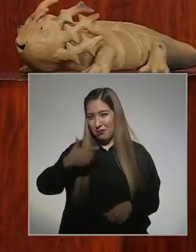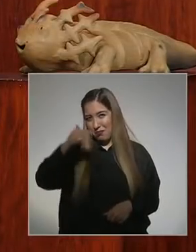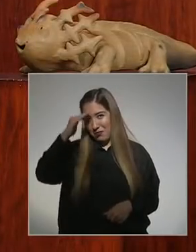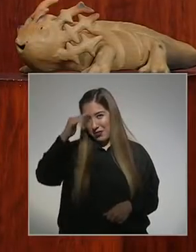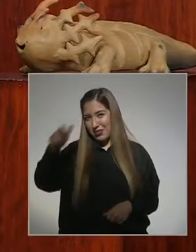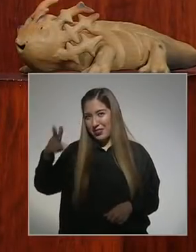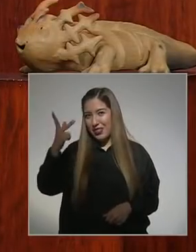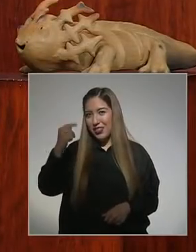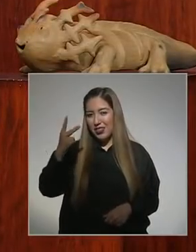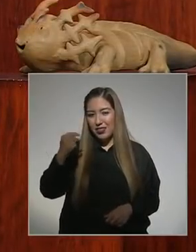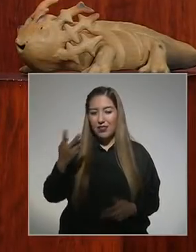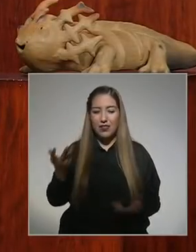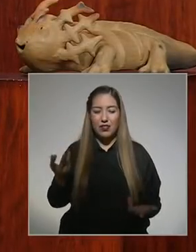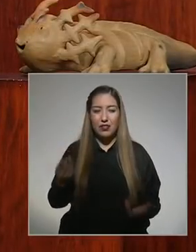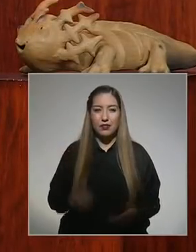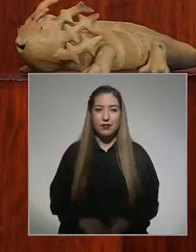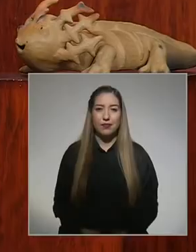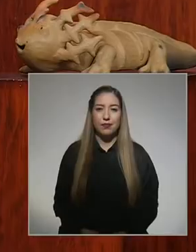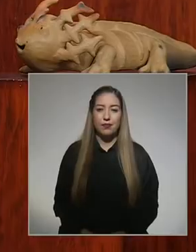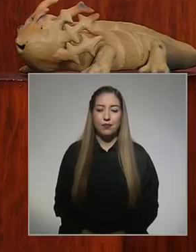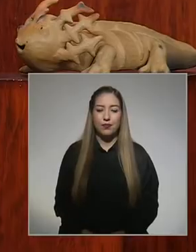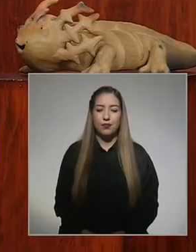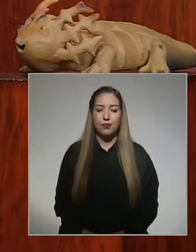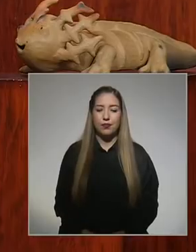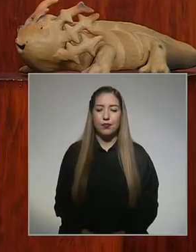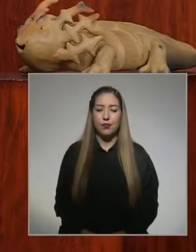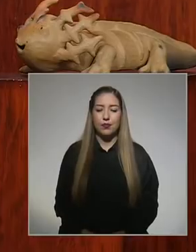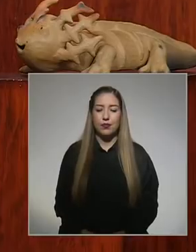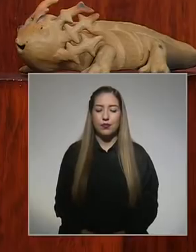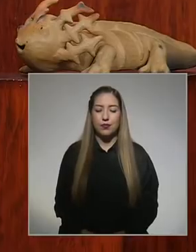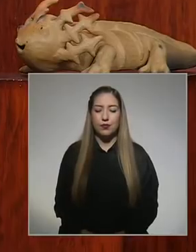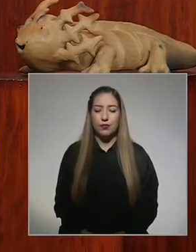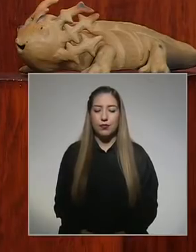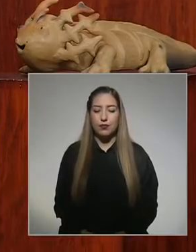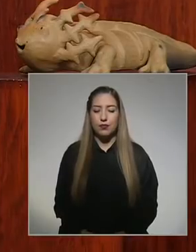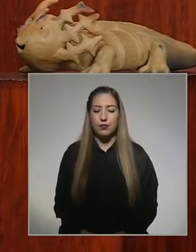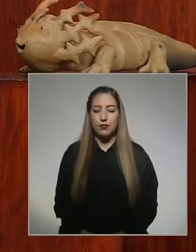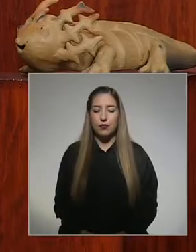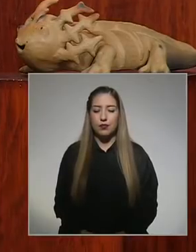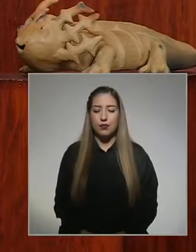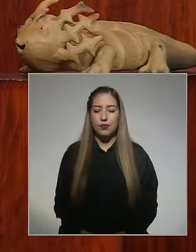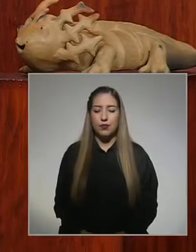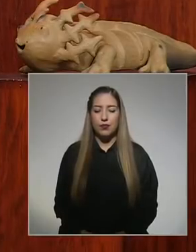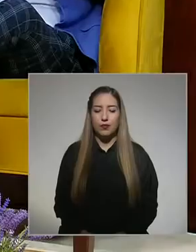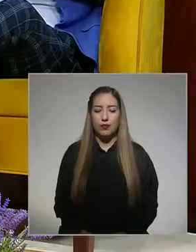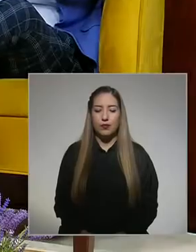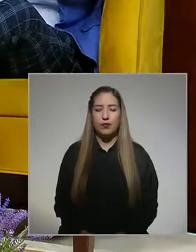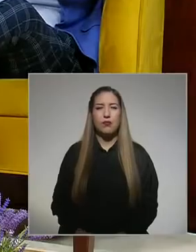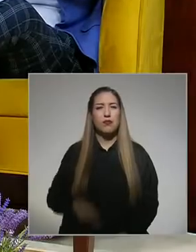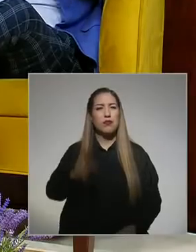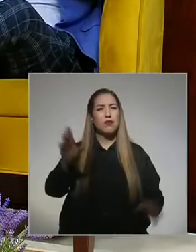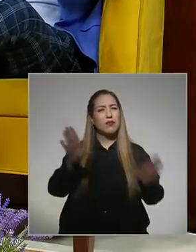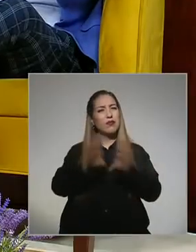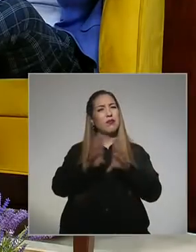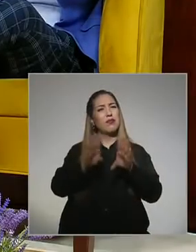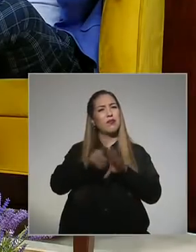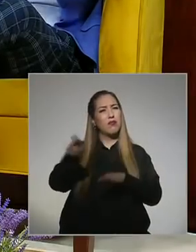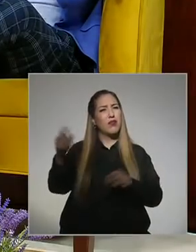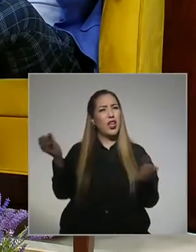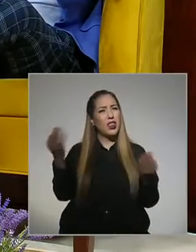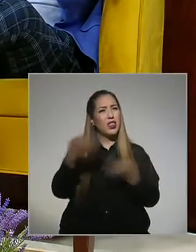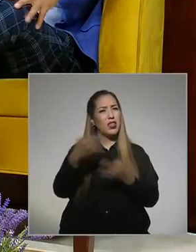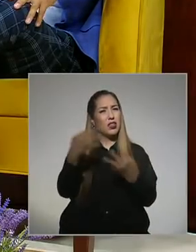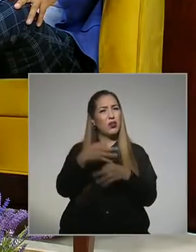que ya va a empezar. Pero por otro lado, dije, o sea, ¿cómo TikTok, no? O sea, ¿cómo la niña a esta edad reclama